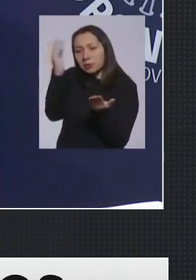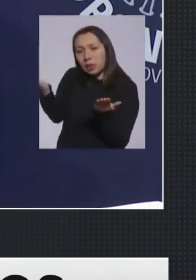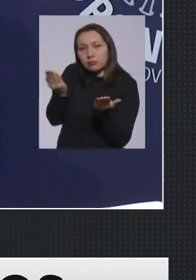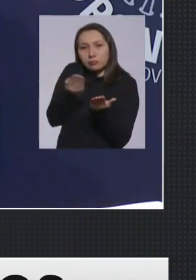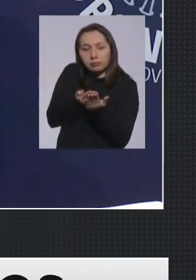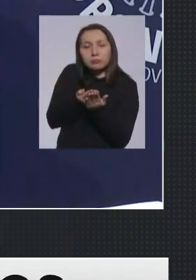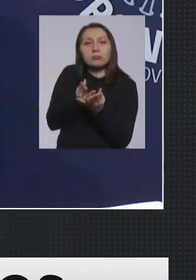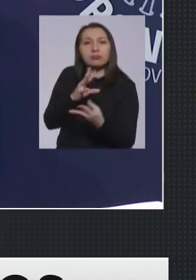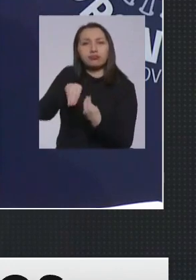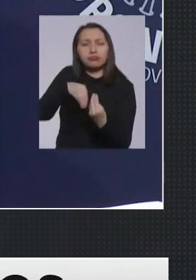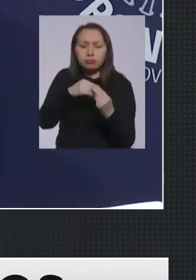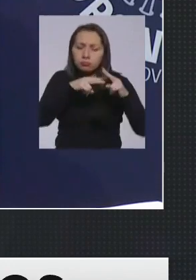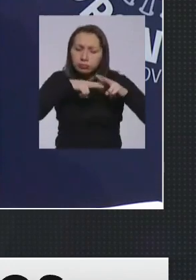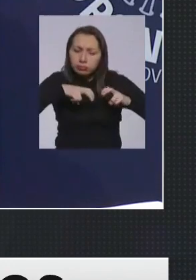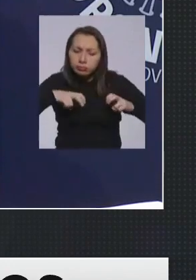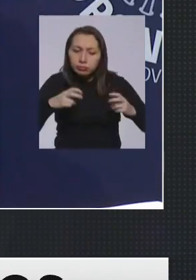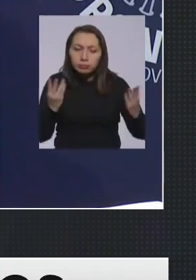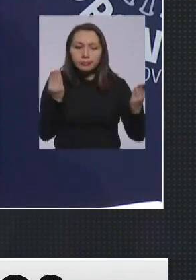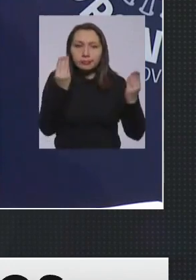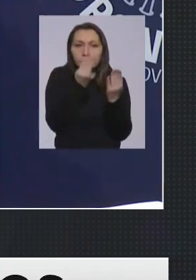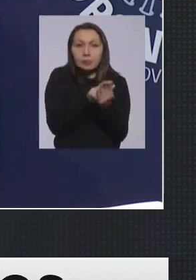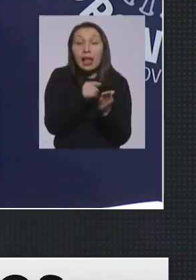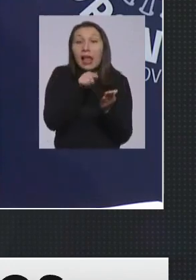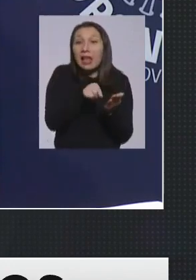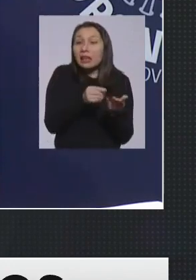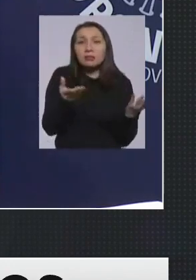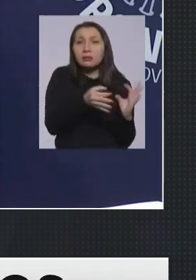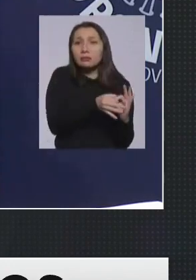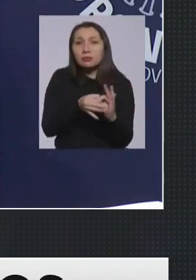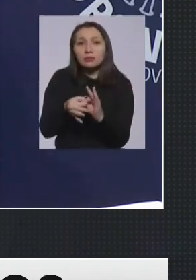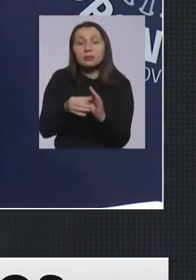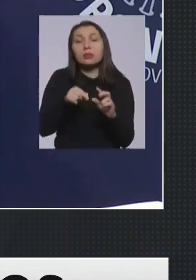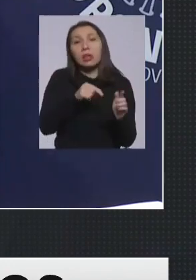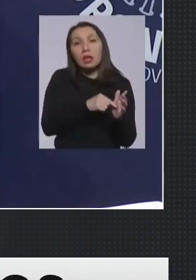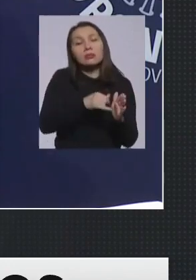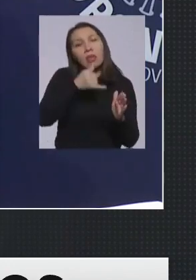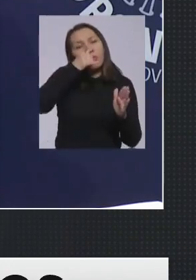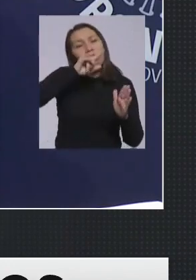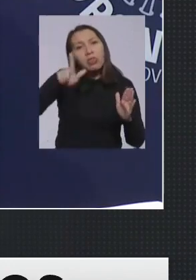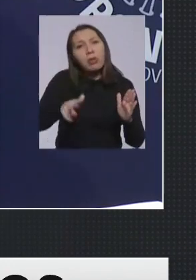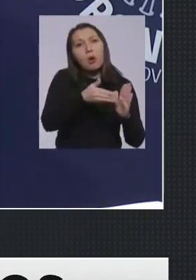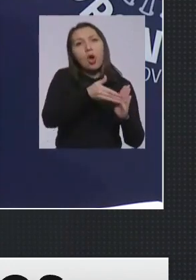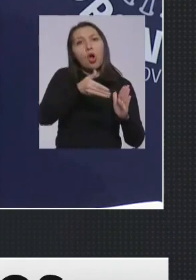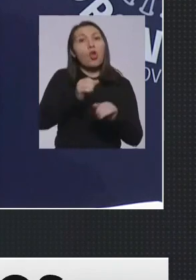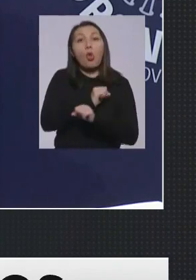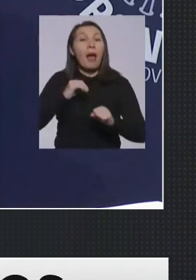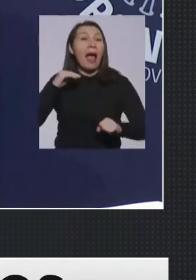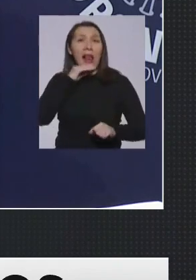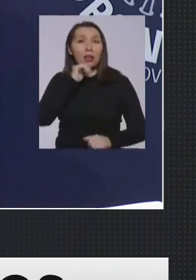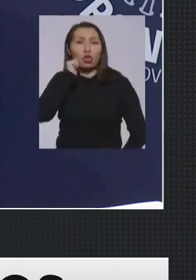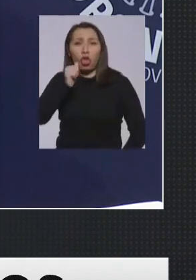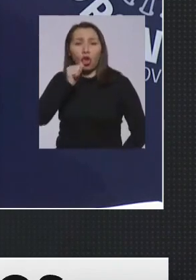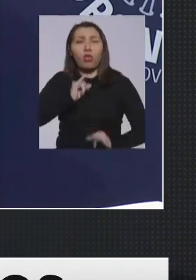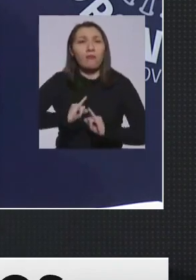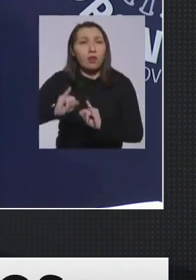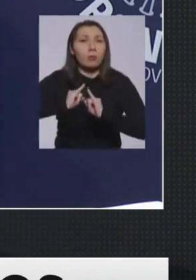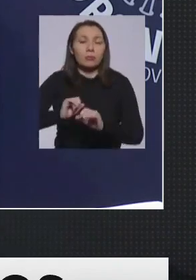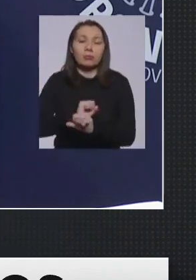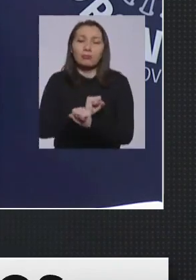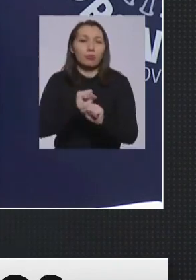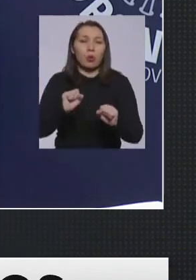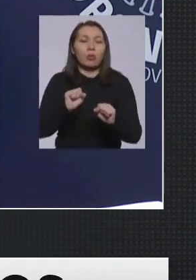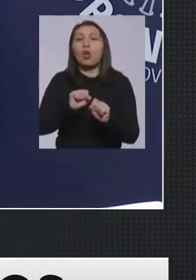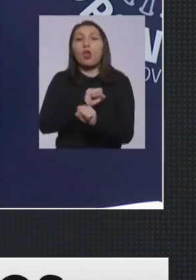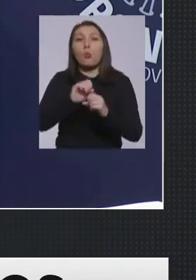con respecto a esa información y es por eso que esa información no toma más tiempo no se puede informar diariamente y no se